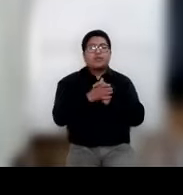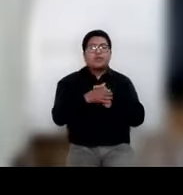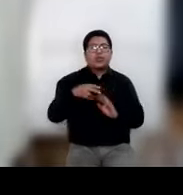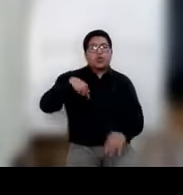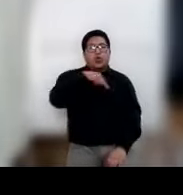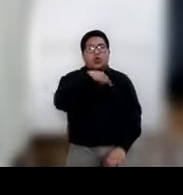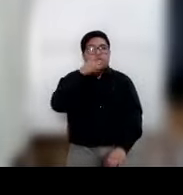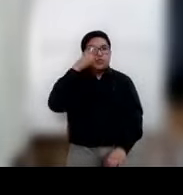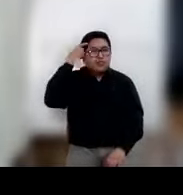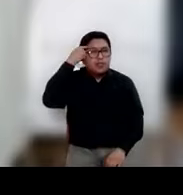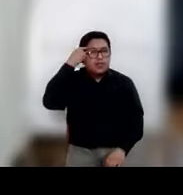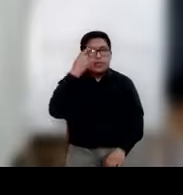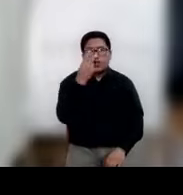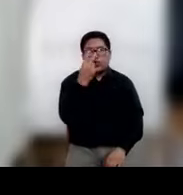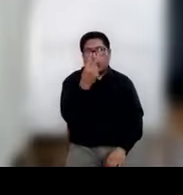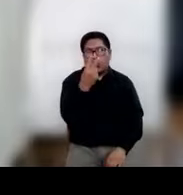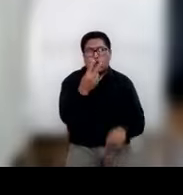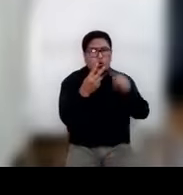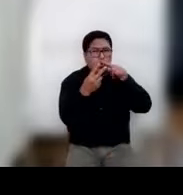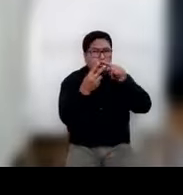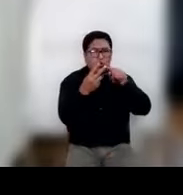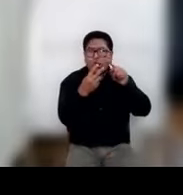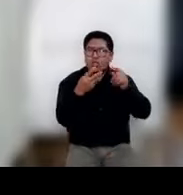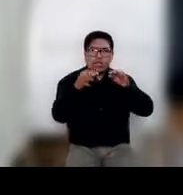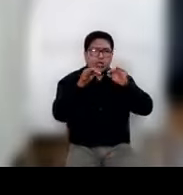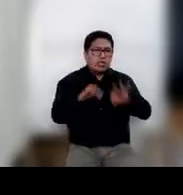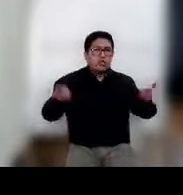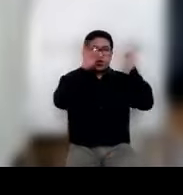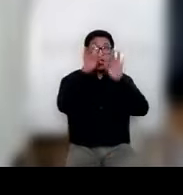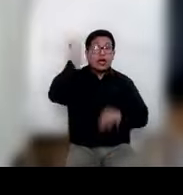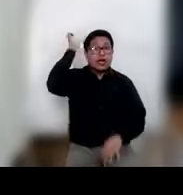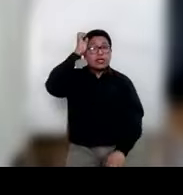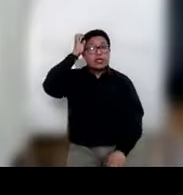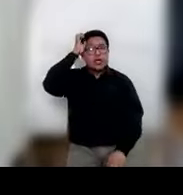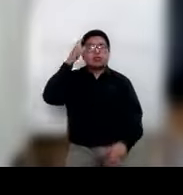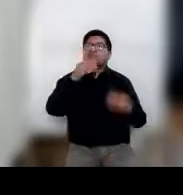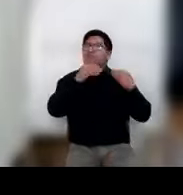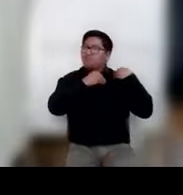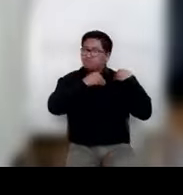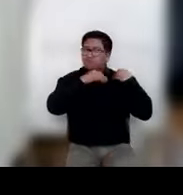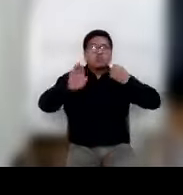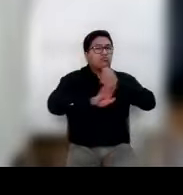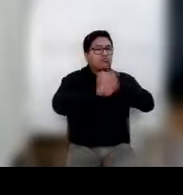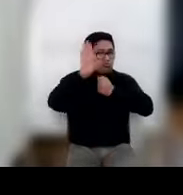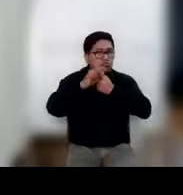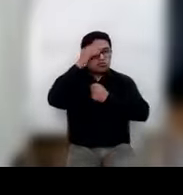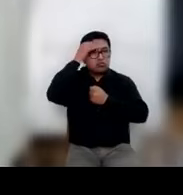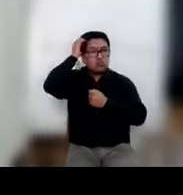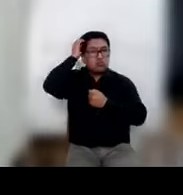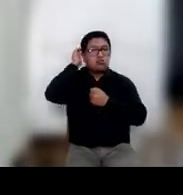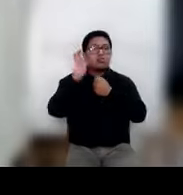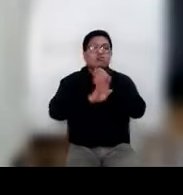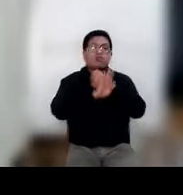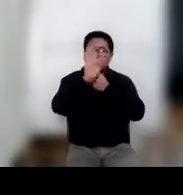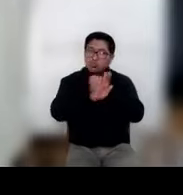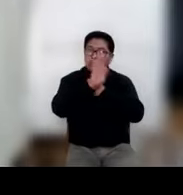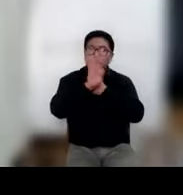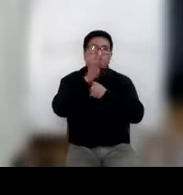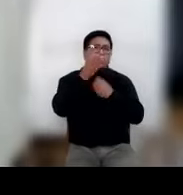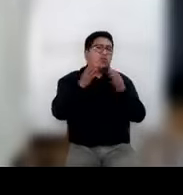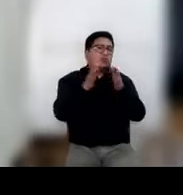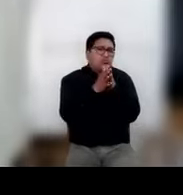dos acciones que tienen que entendemos de que el estado tiene la tarea de protección de tutelar los derechos de todos de todas las